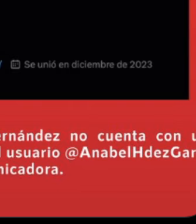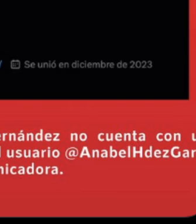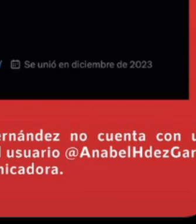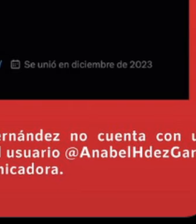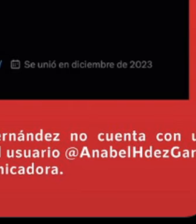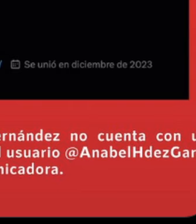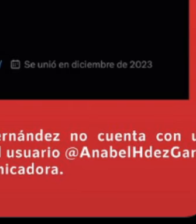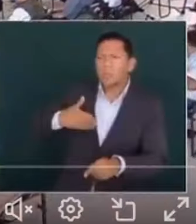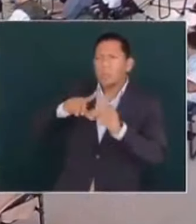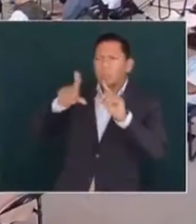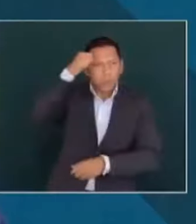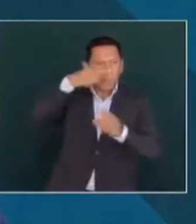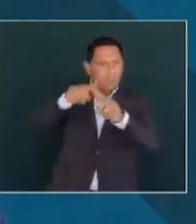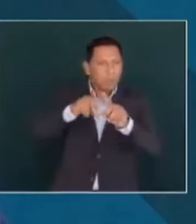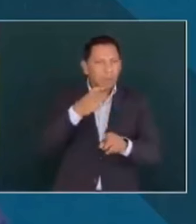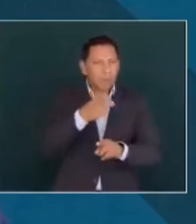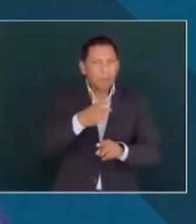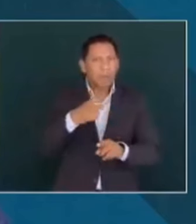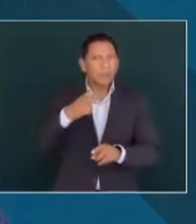Obrador sobre este tema.